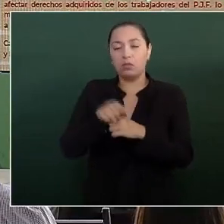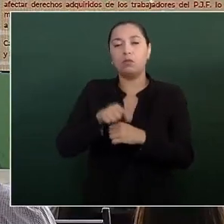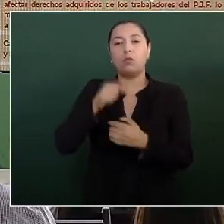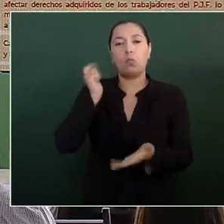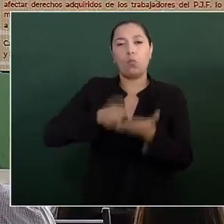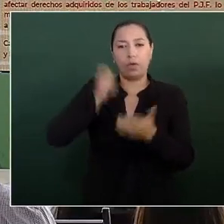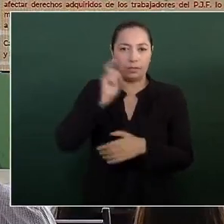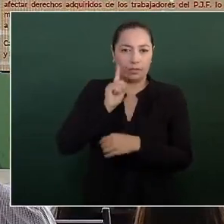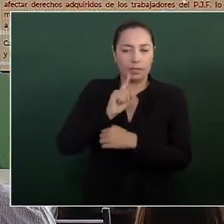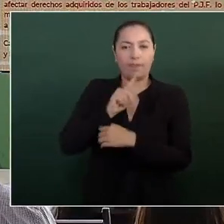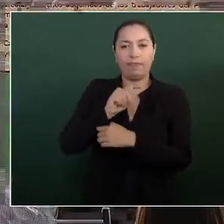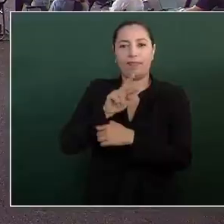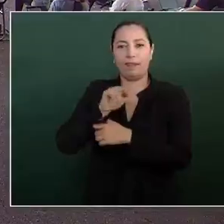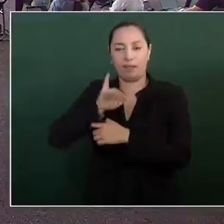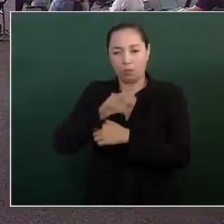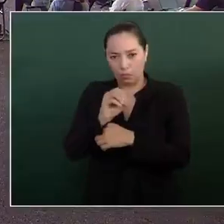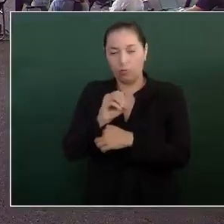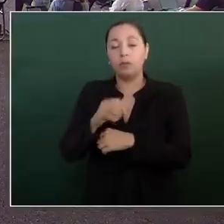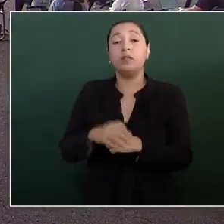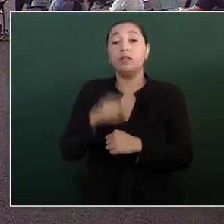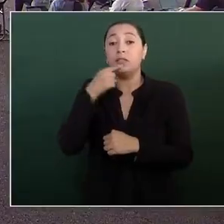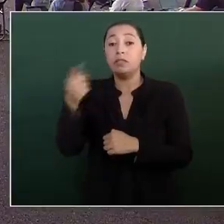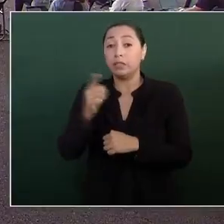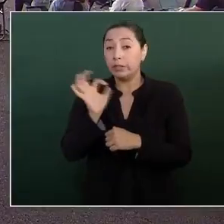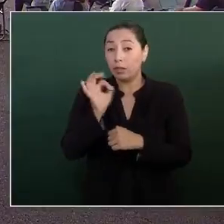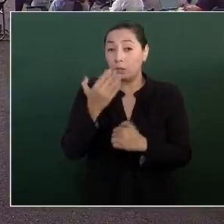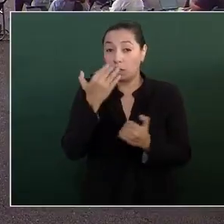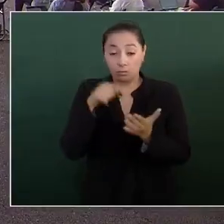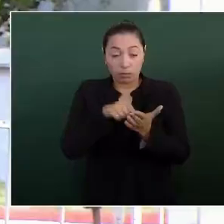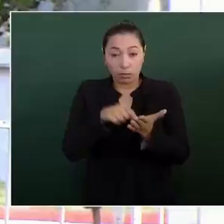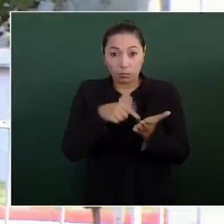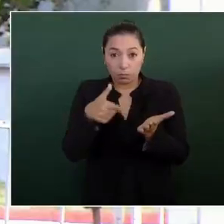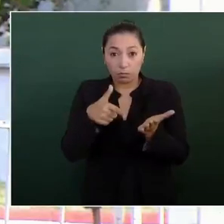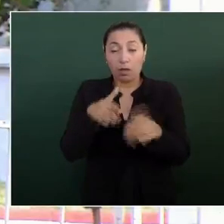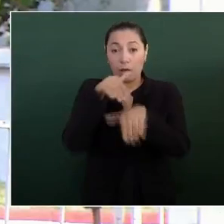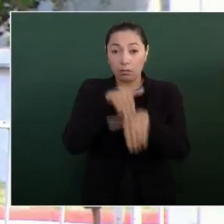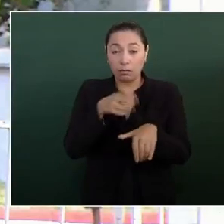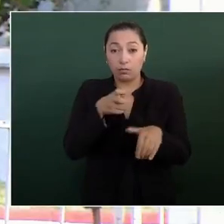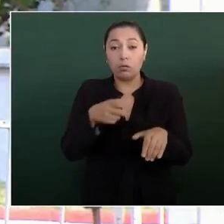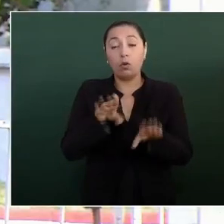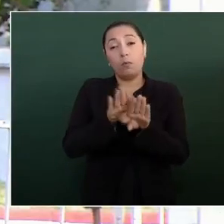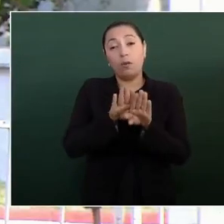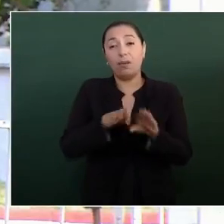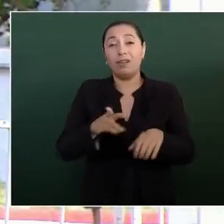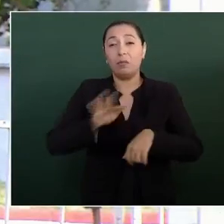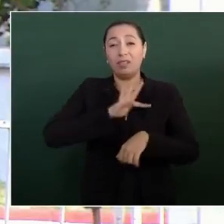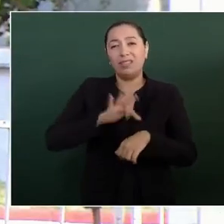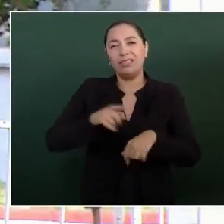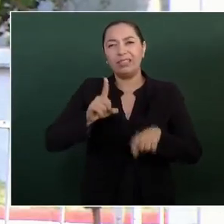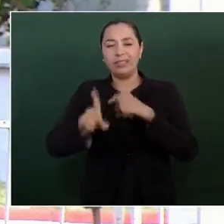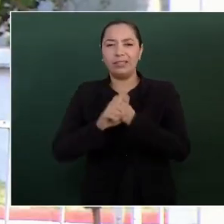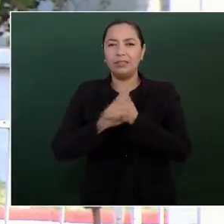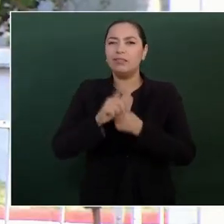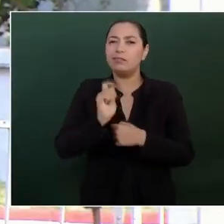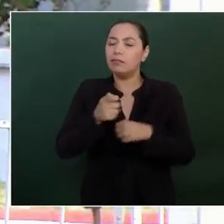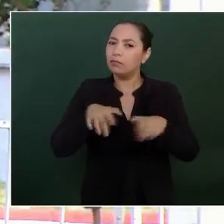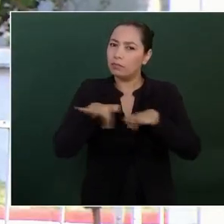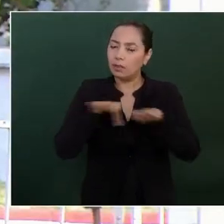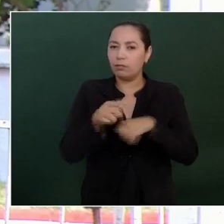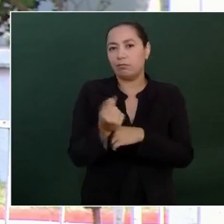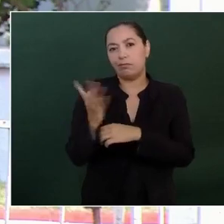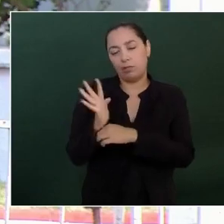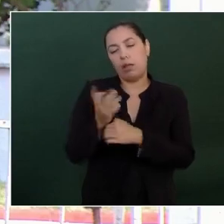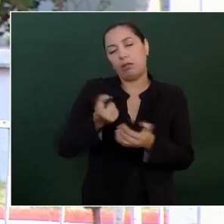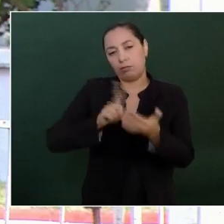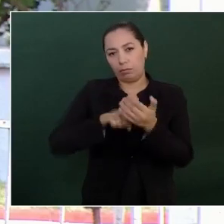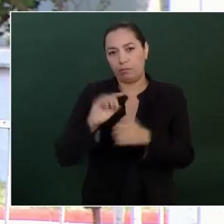no otorgarse esta medida se corre el riesgo de afectar derechos adquiridos de los trabajadores del Poder Judicial de la Federación, lo